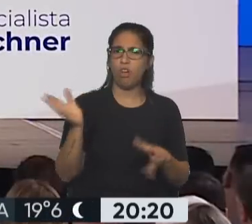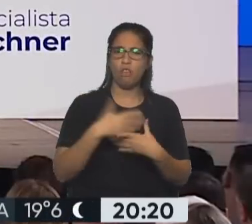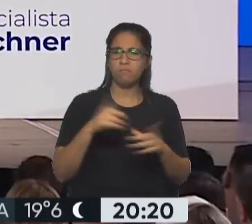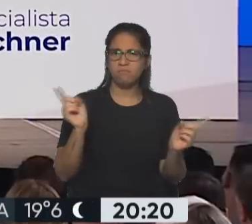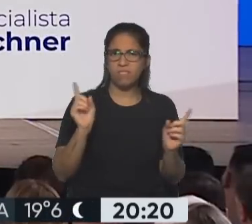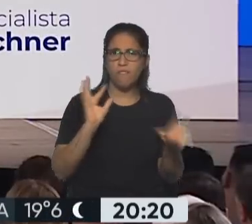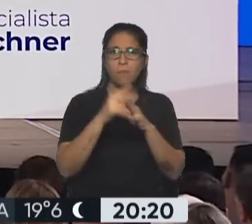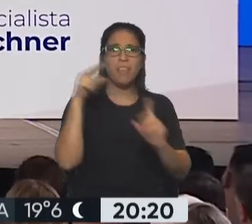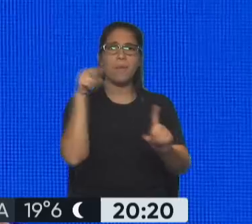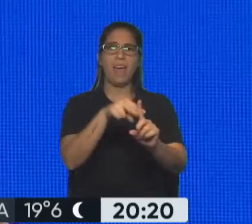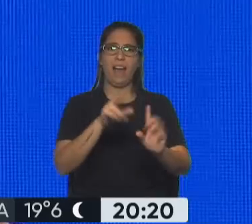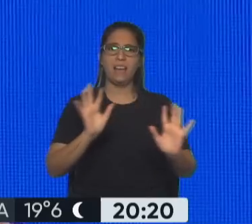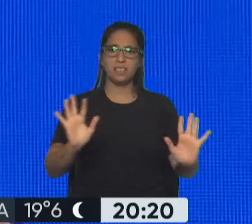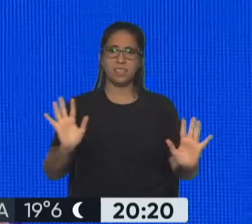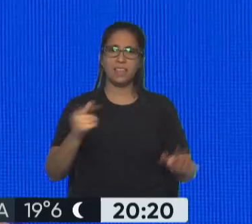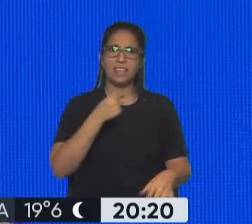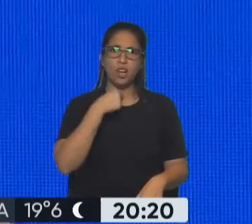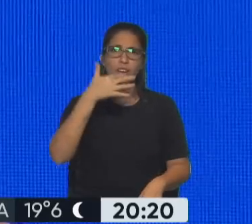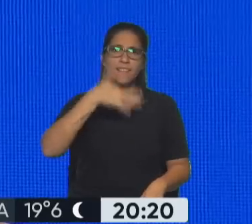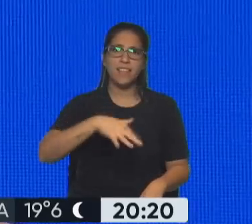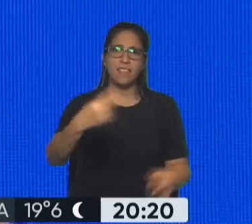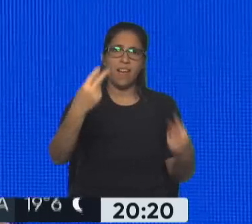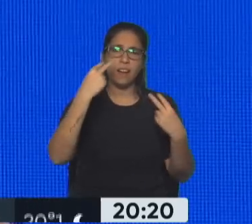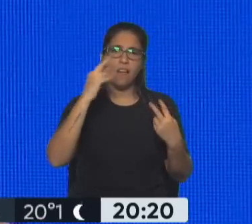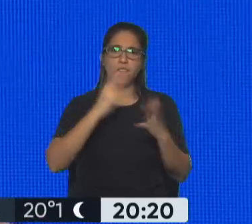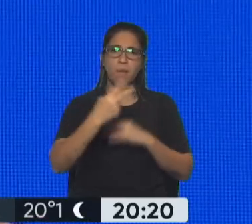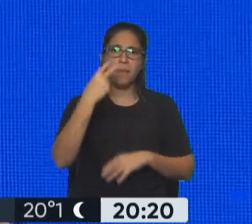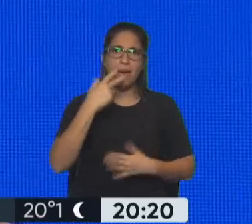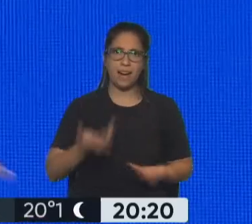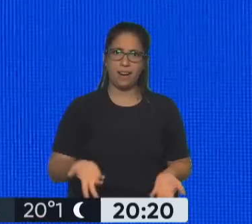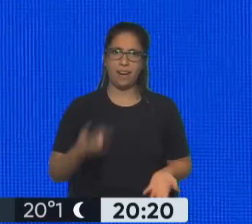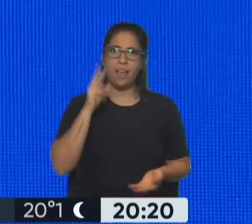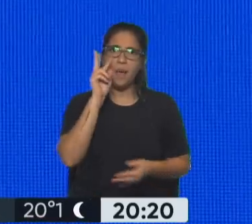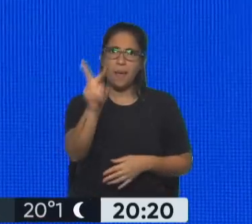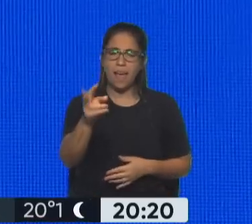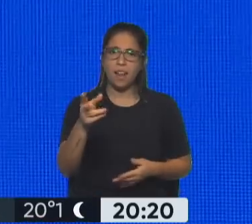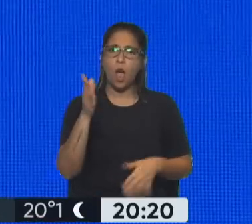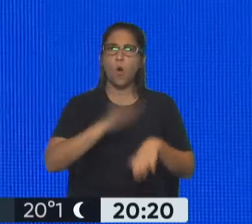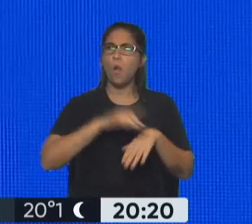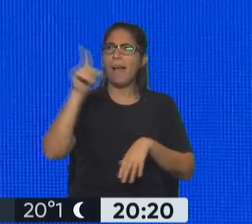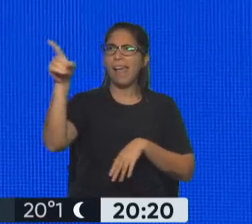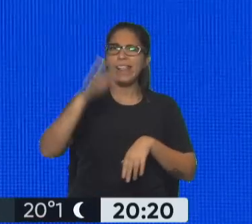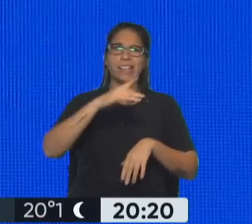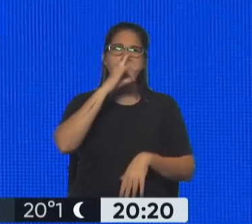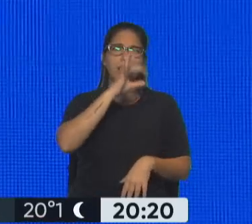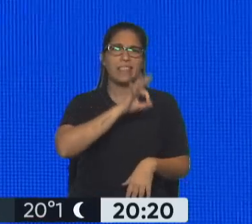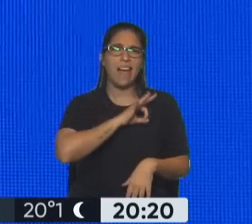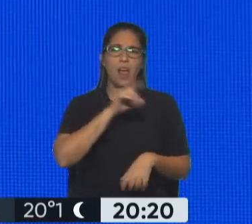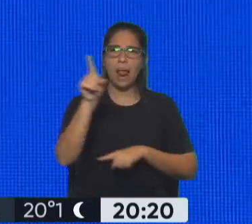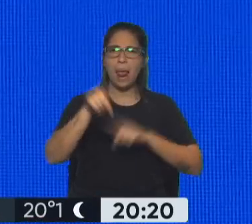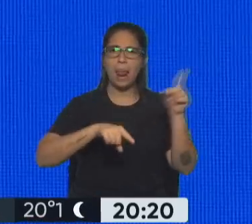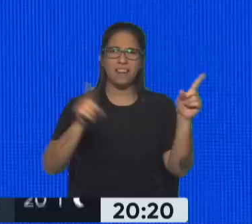mirada. Quiero que entiendan nuestra mirada sin decirnos que por culpa nuestra, que los 70 años, que